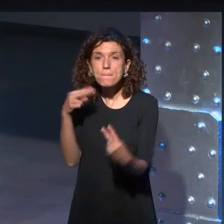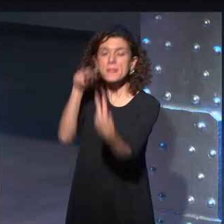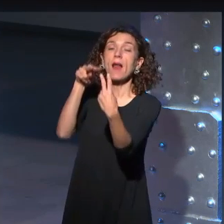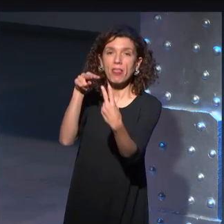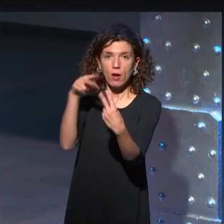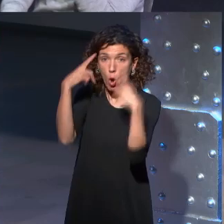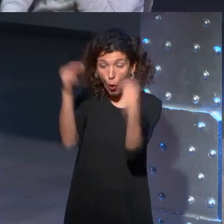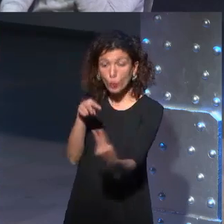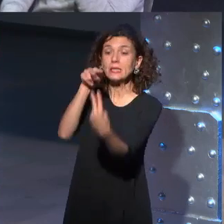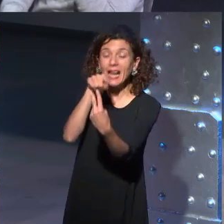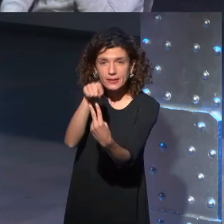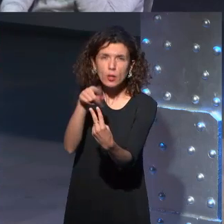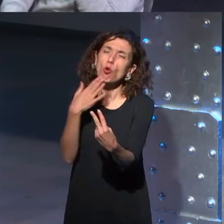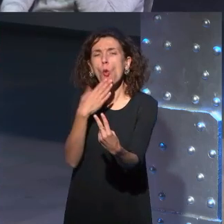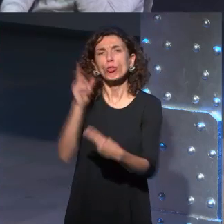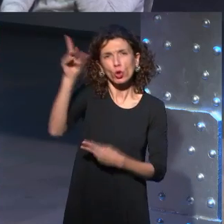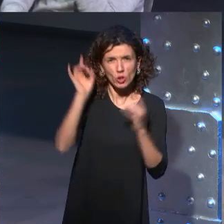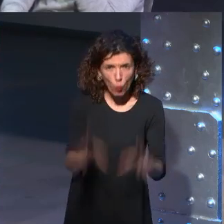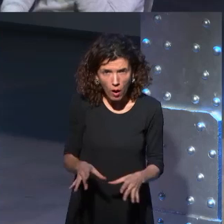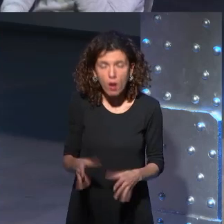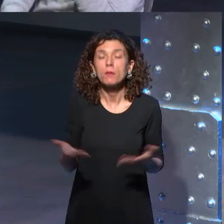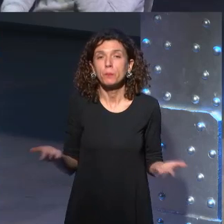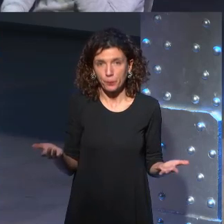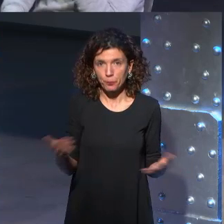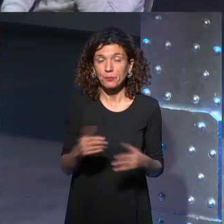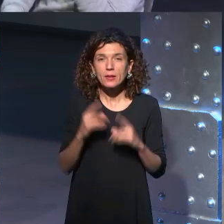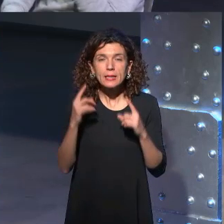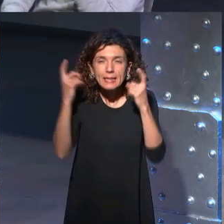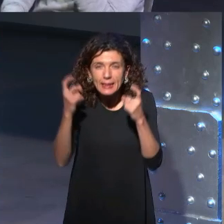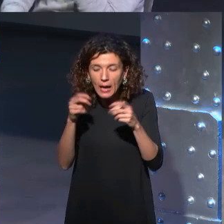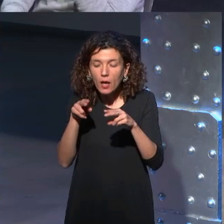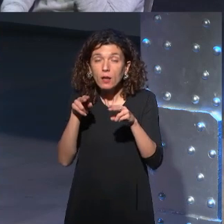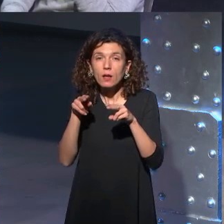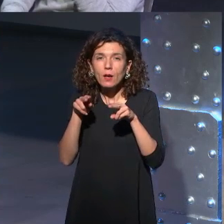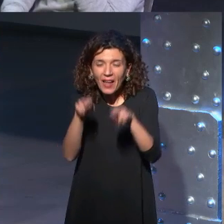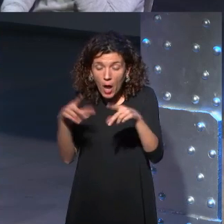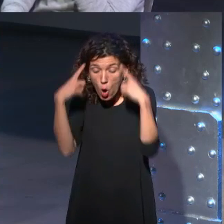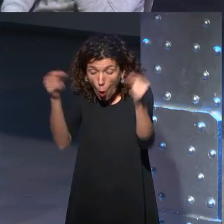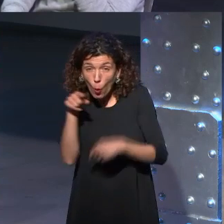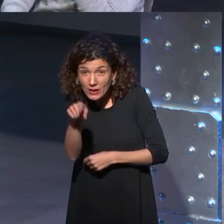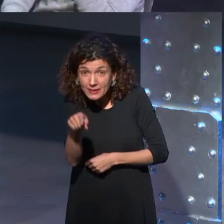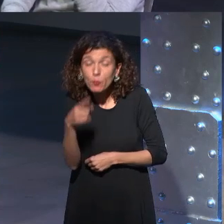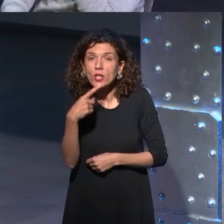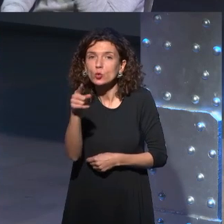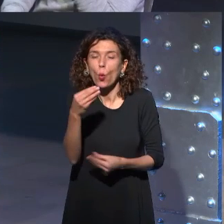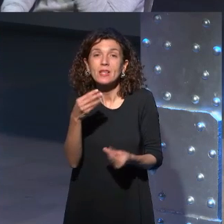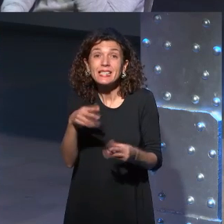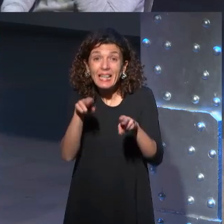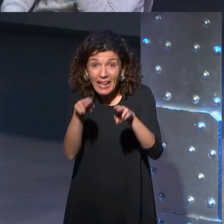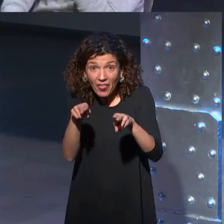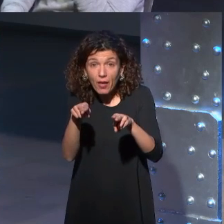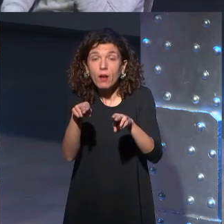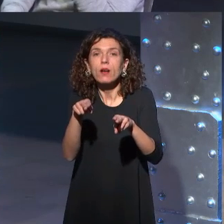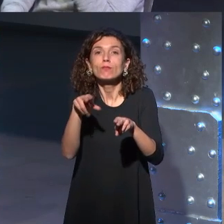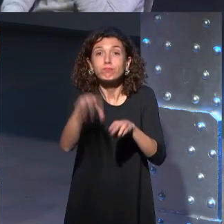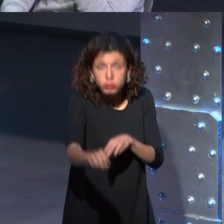ese lobo se va a convertir en tu Dios. Y tienes que cazar a ese lobo porque tú te vas a convertir en ese lobo. Y